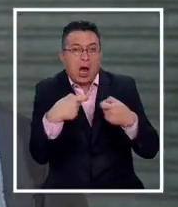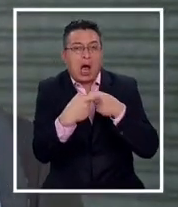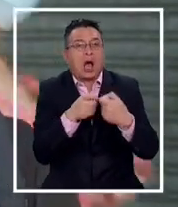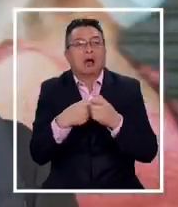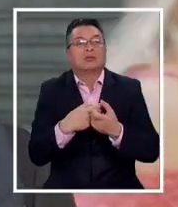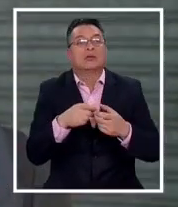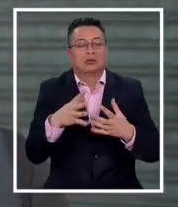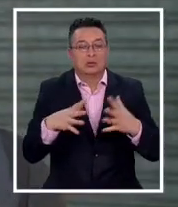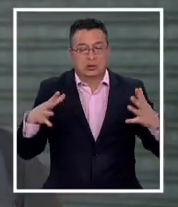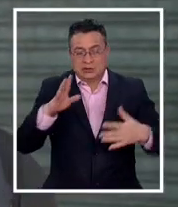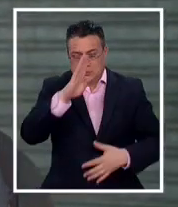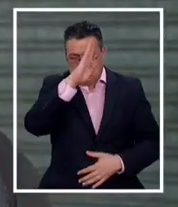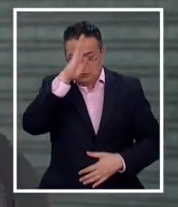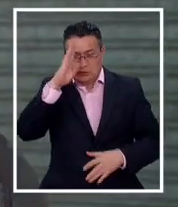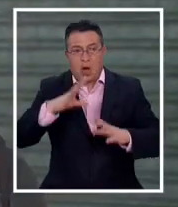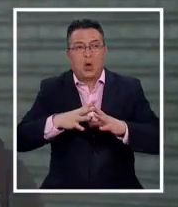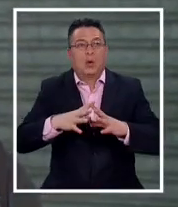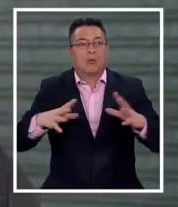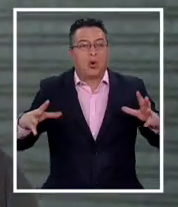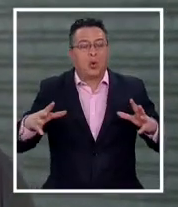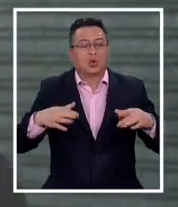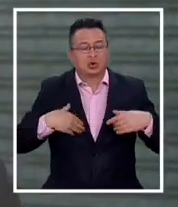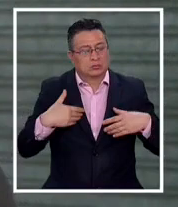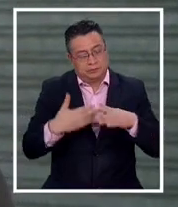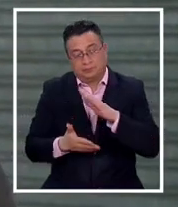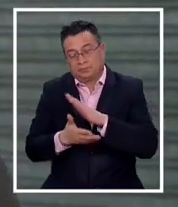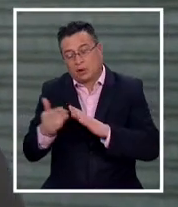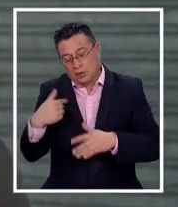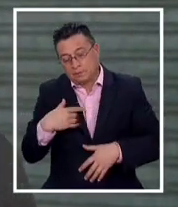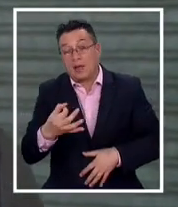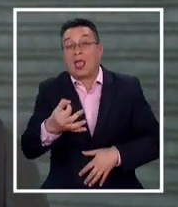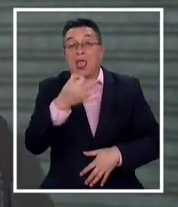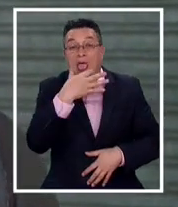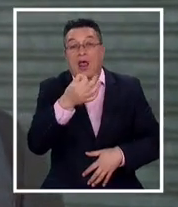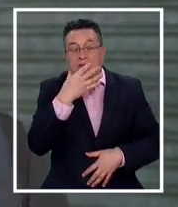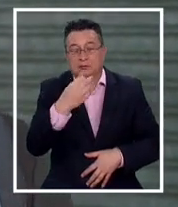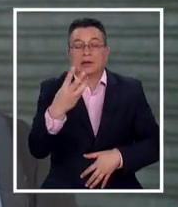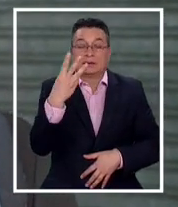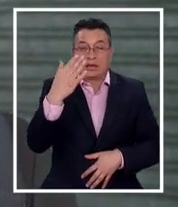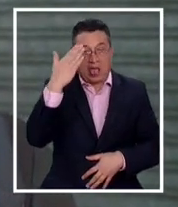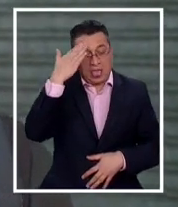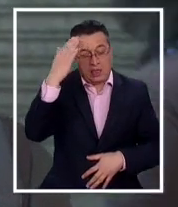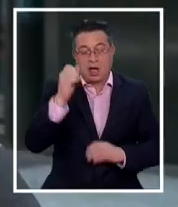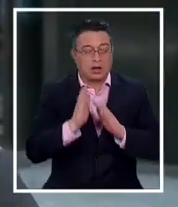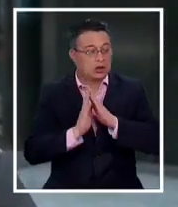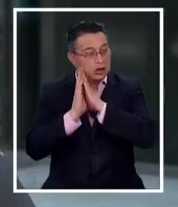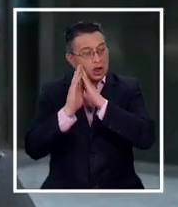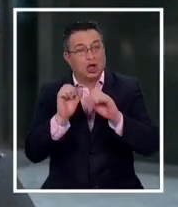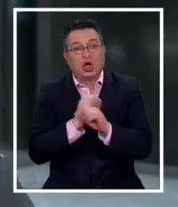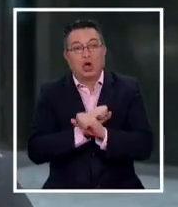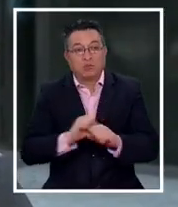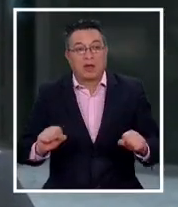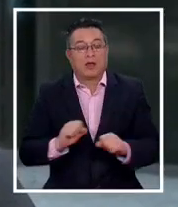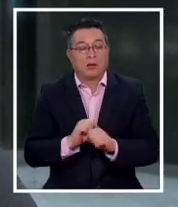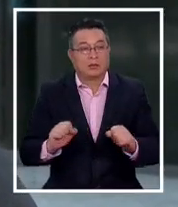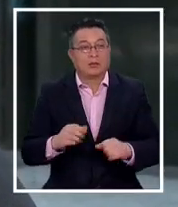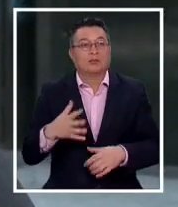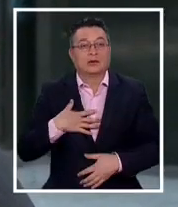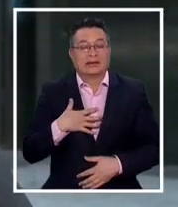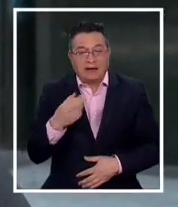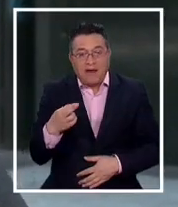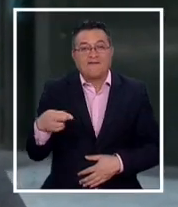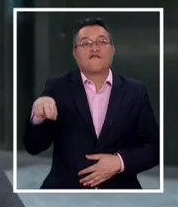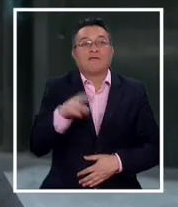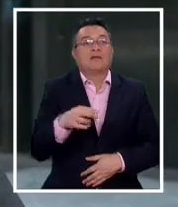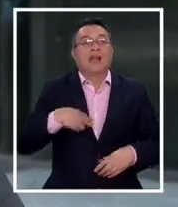nivel de estrés muy alto y me enviaron medicamentos. Tuve 3 días que no pude dormir. Pensáis que quiero volver a estar